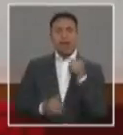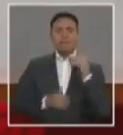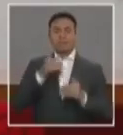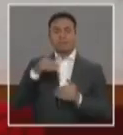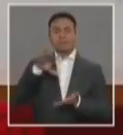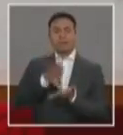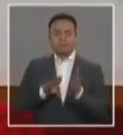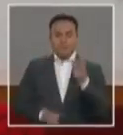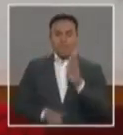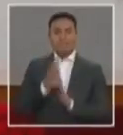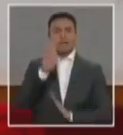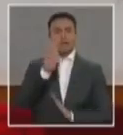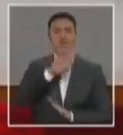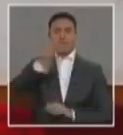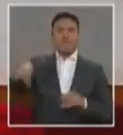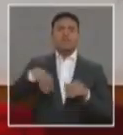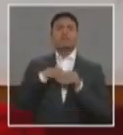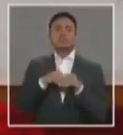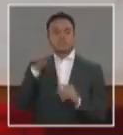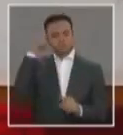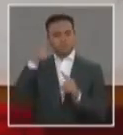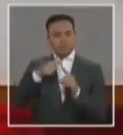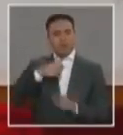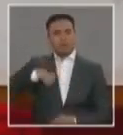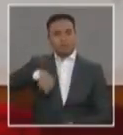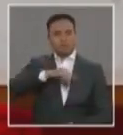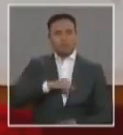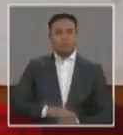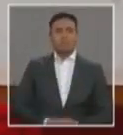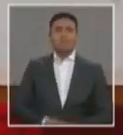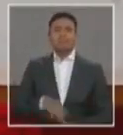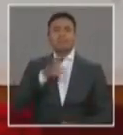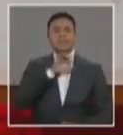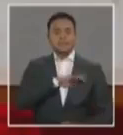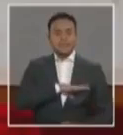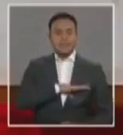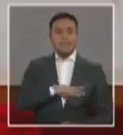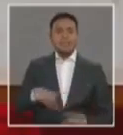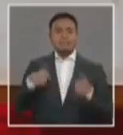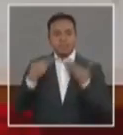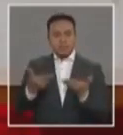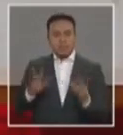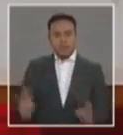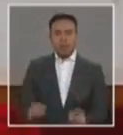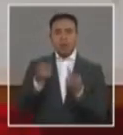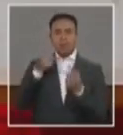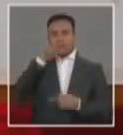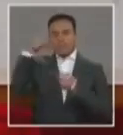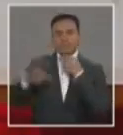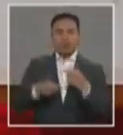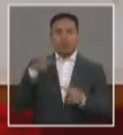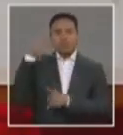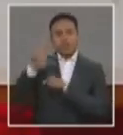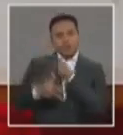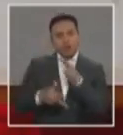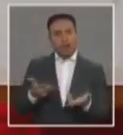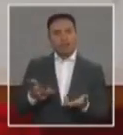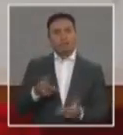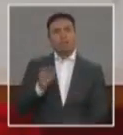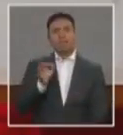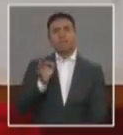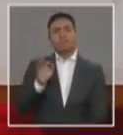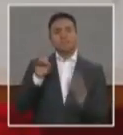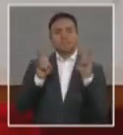se ejecuten y así todo la dirección del trabajo ha implementado medidas para fiscalizar que efectivamente se cumplan